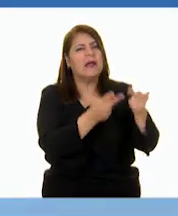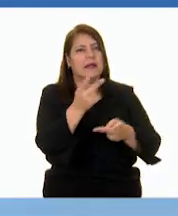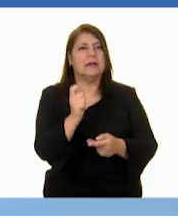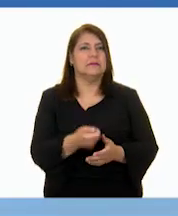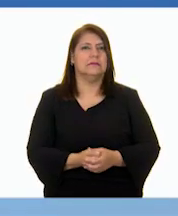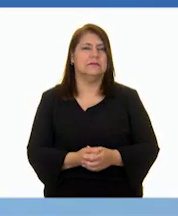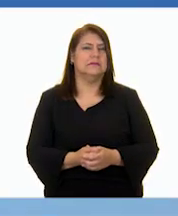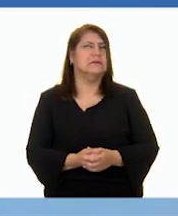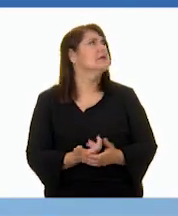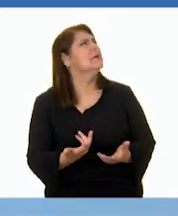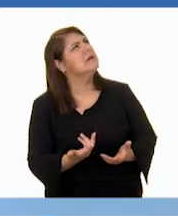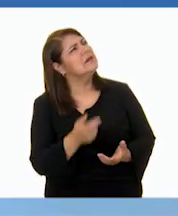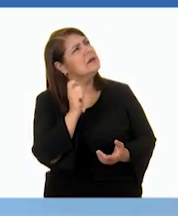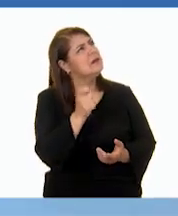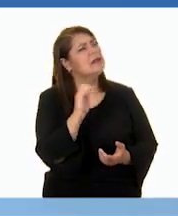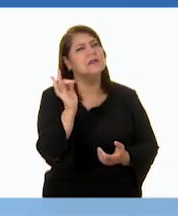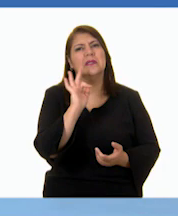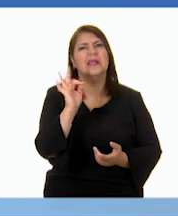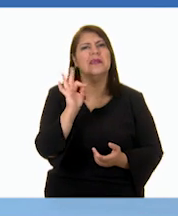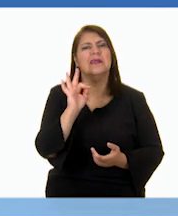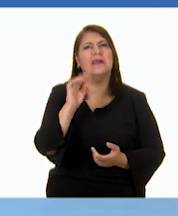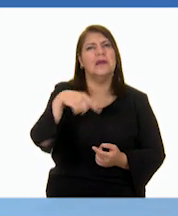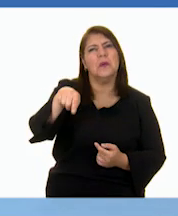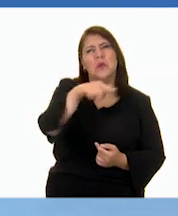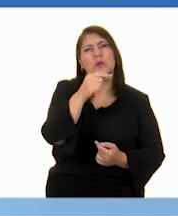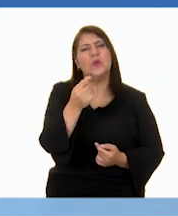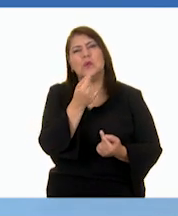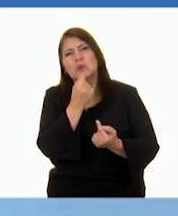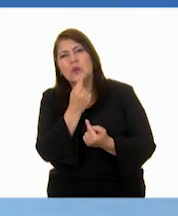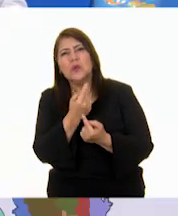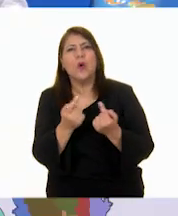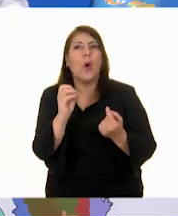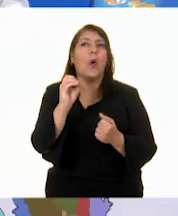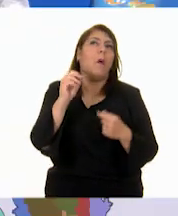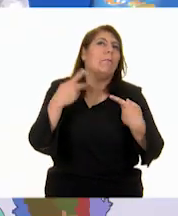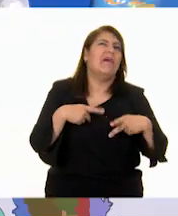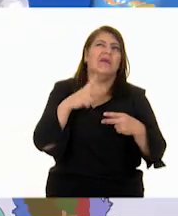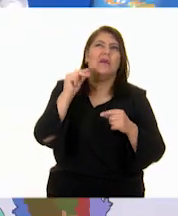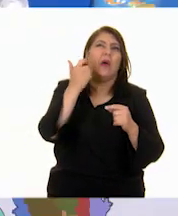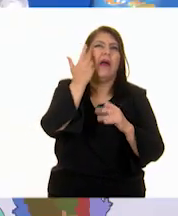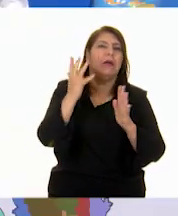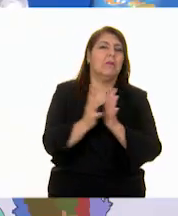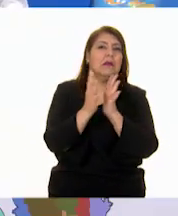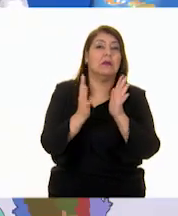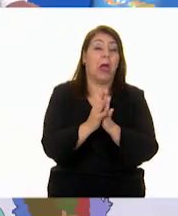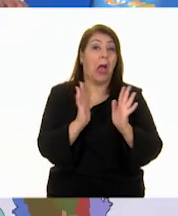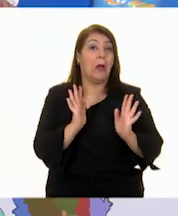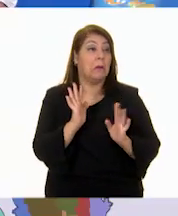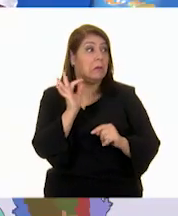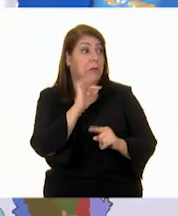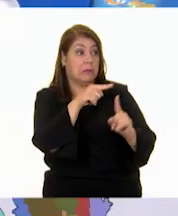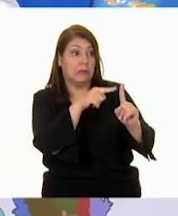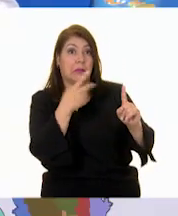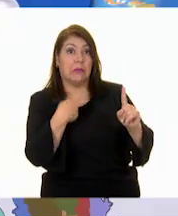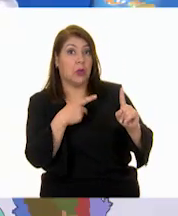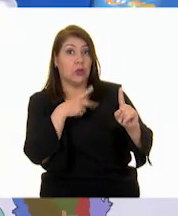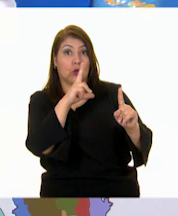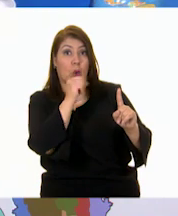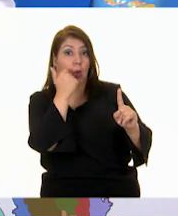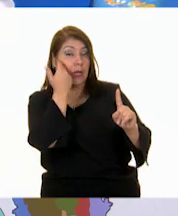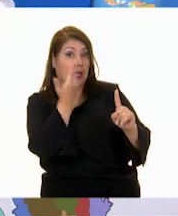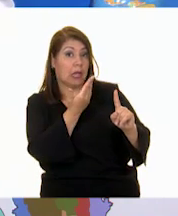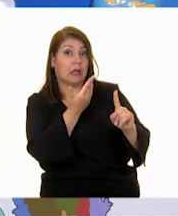¿Y qué pasa, profe, si no quieren participar? En dado caso de que alguien no quiera participar, hay que